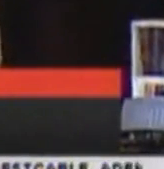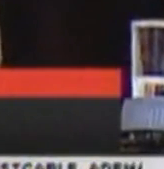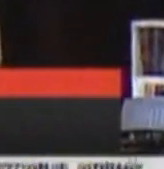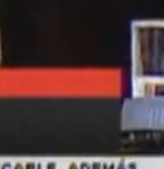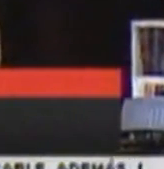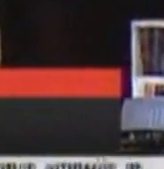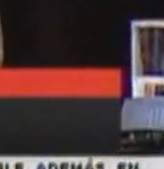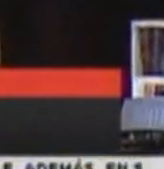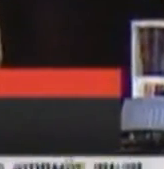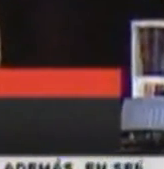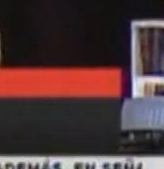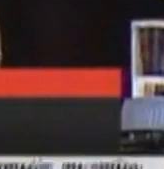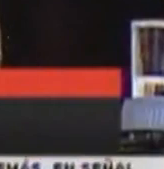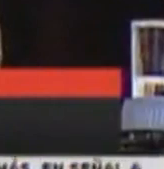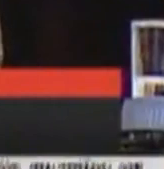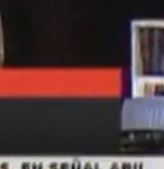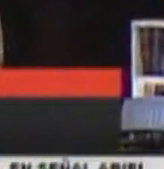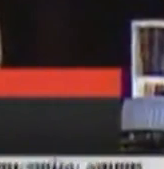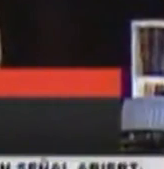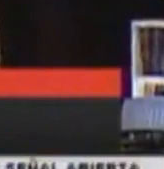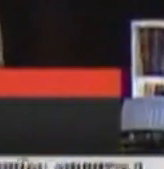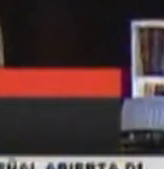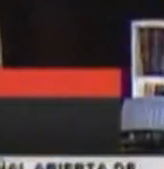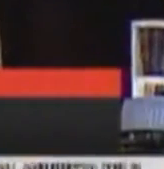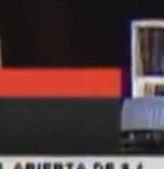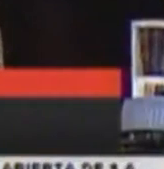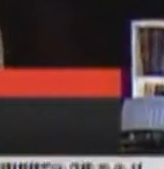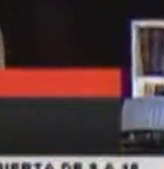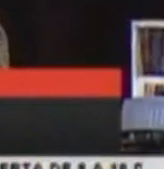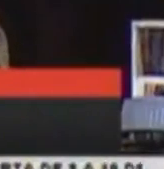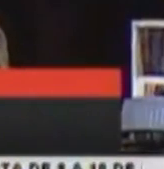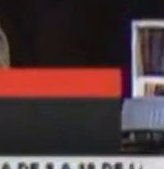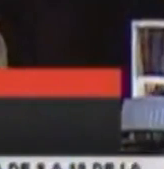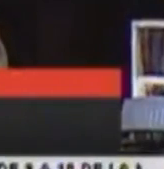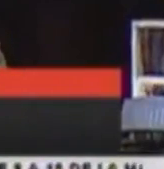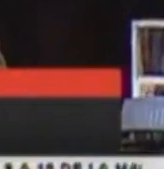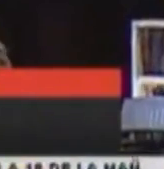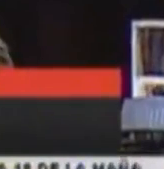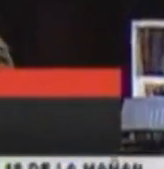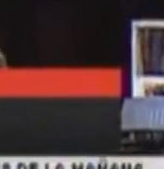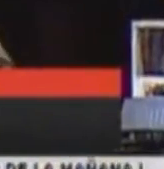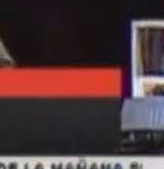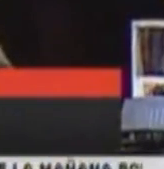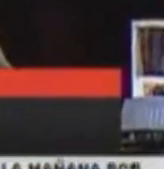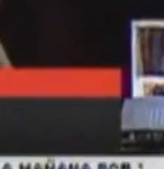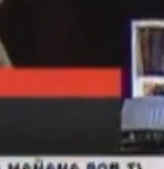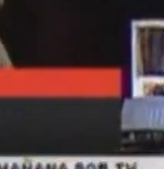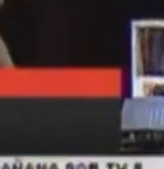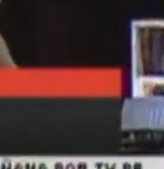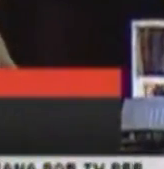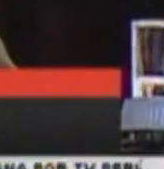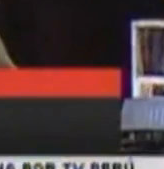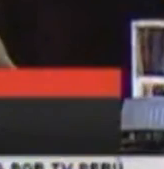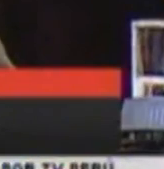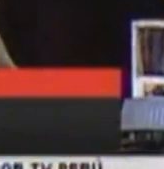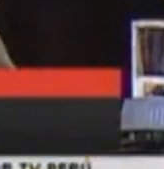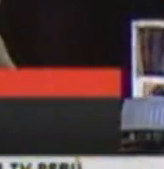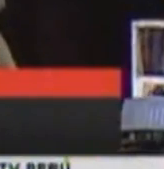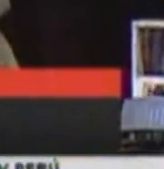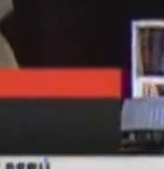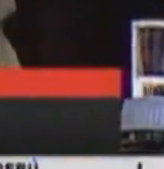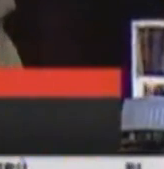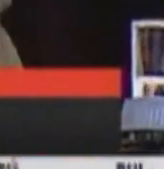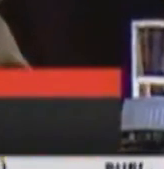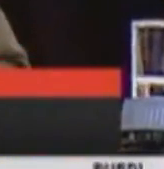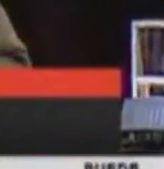departamento, porque ahora no sabemos. Ahora pregúntele a un gobernador regional si se enteró que aterrizaron cosas en una provincia o en un